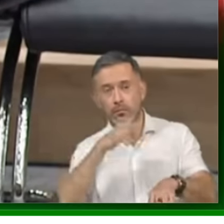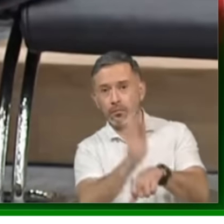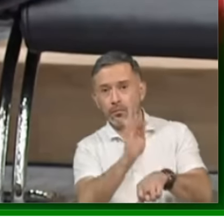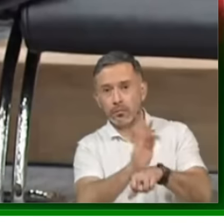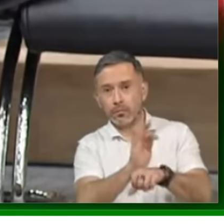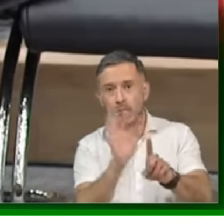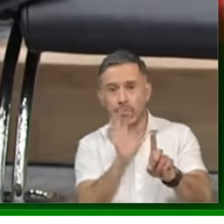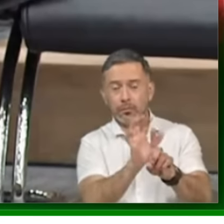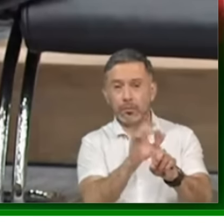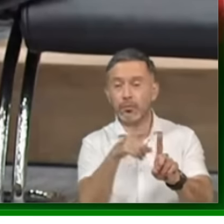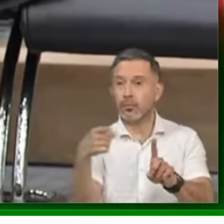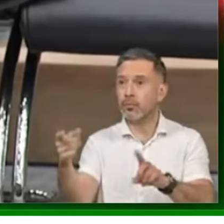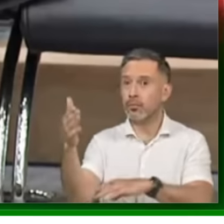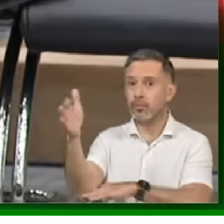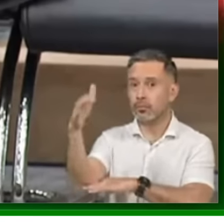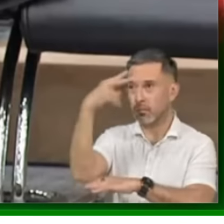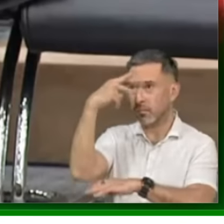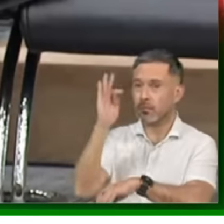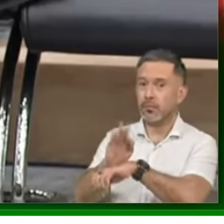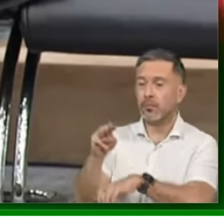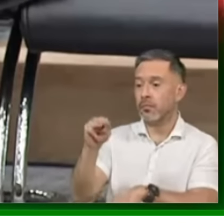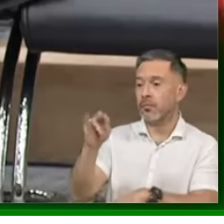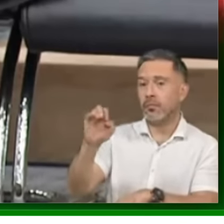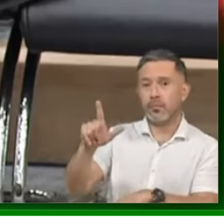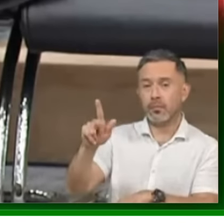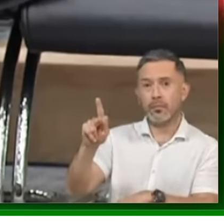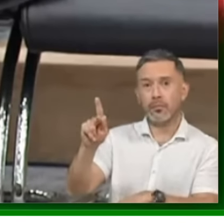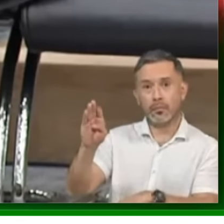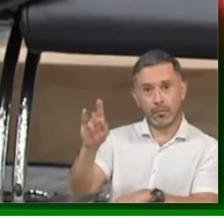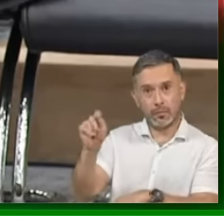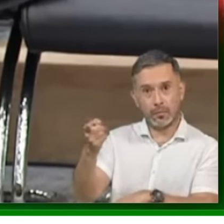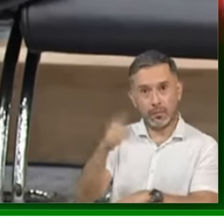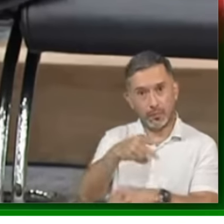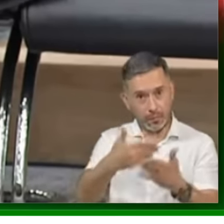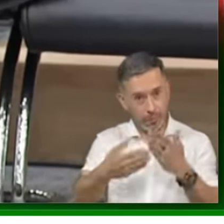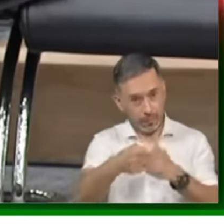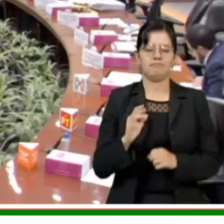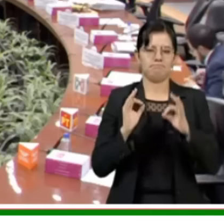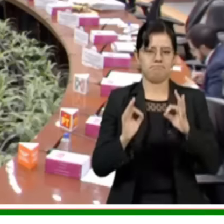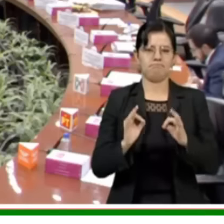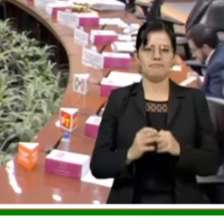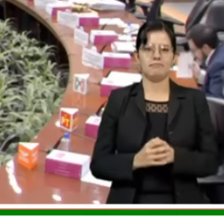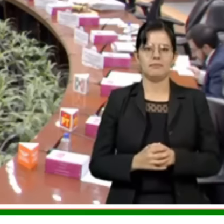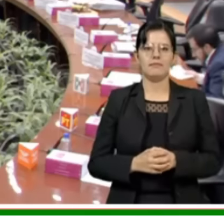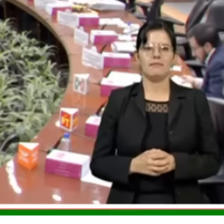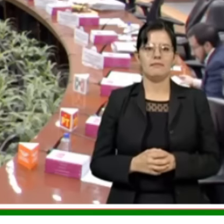patriota Manuel bartlet se suma ahora El Heroico López gatel